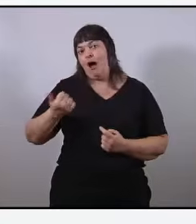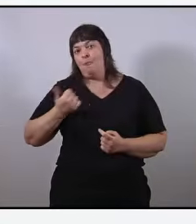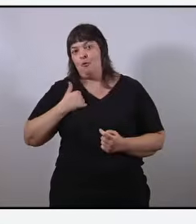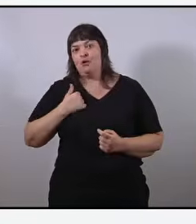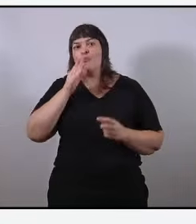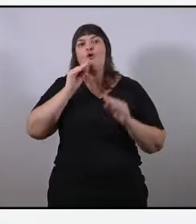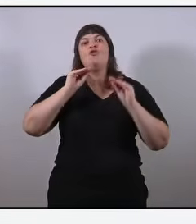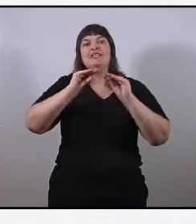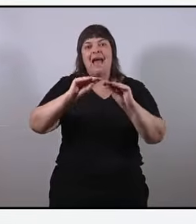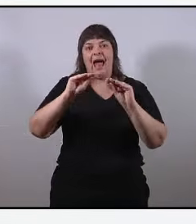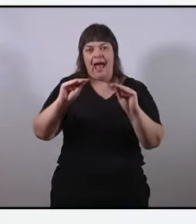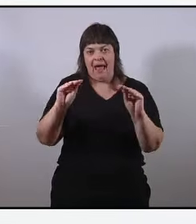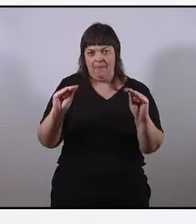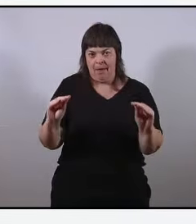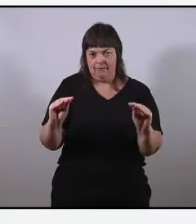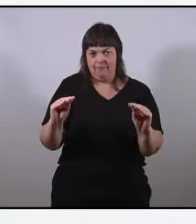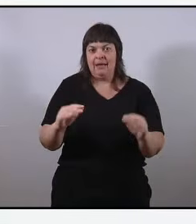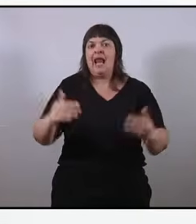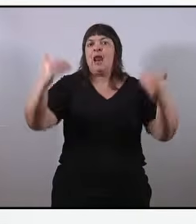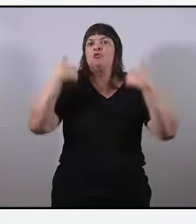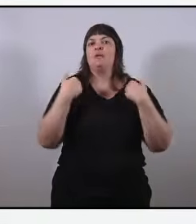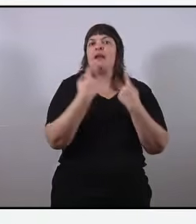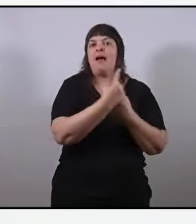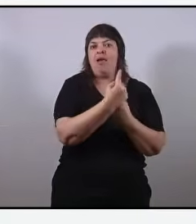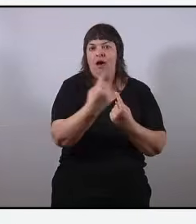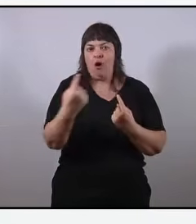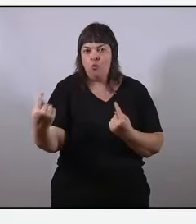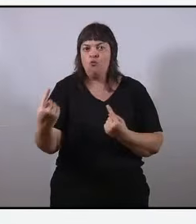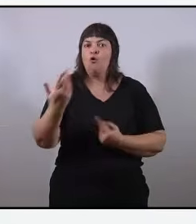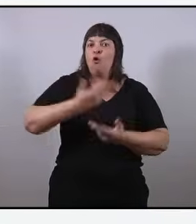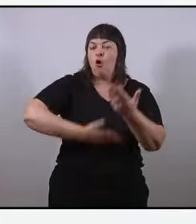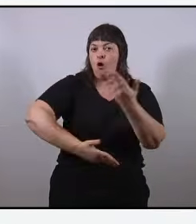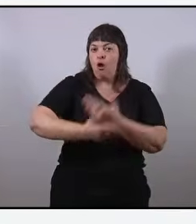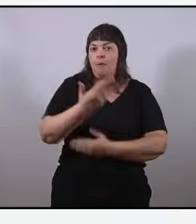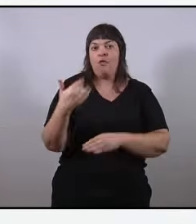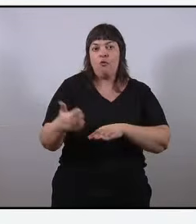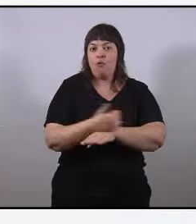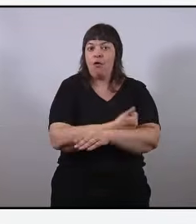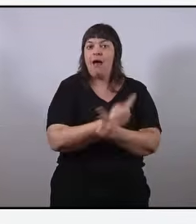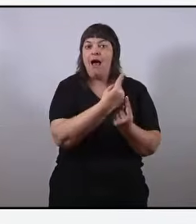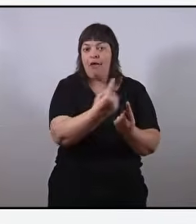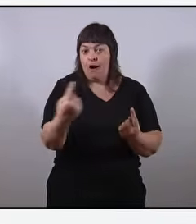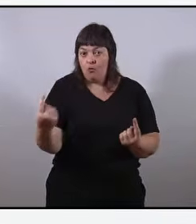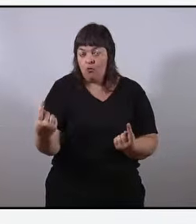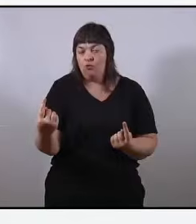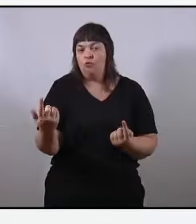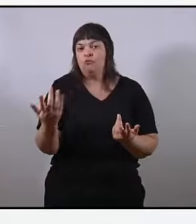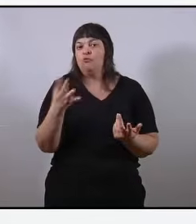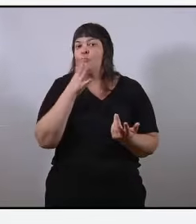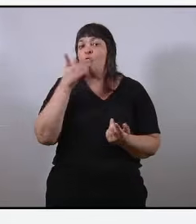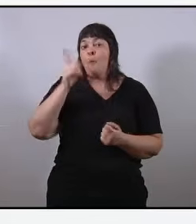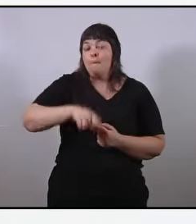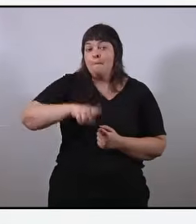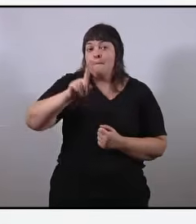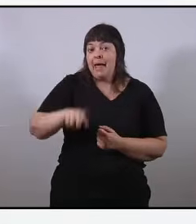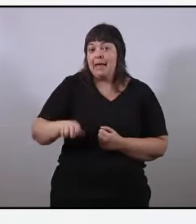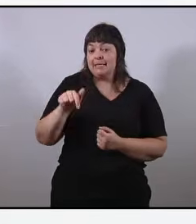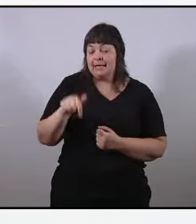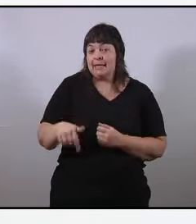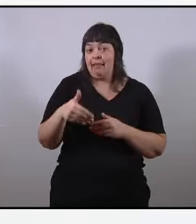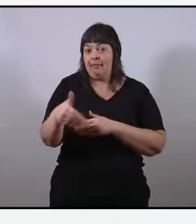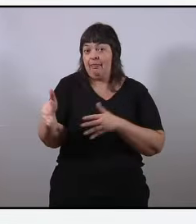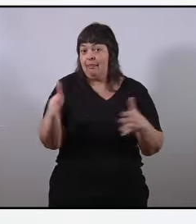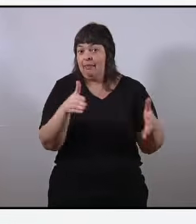un llamamiento a la responsabilidad y a la colaboración ciudadana. Durante estos meses saben que